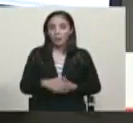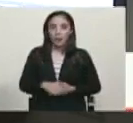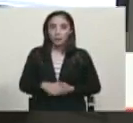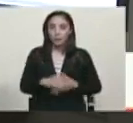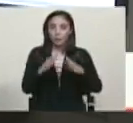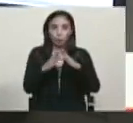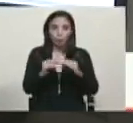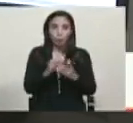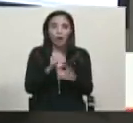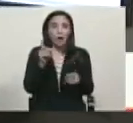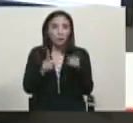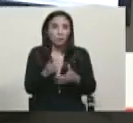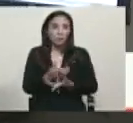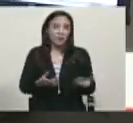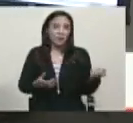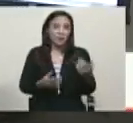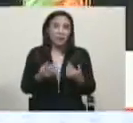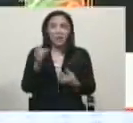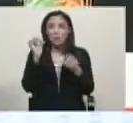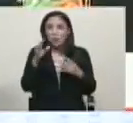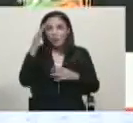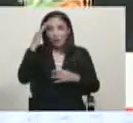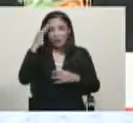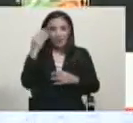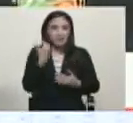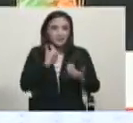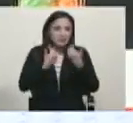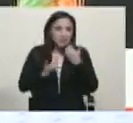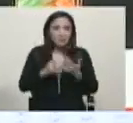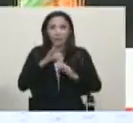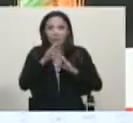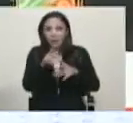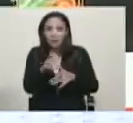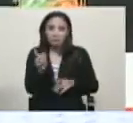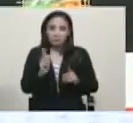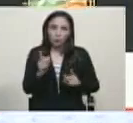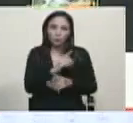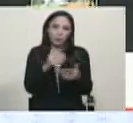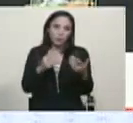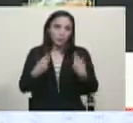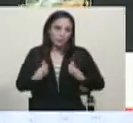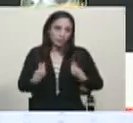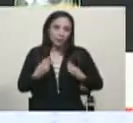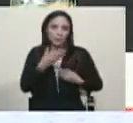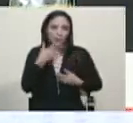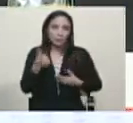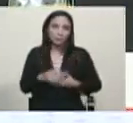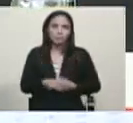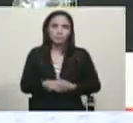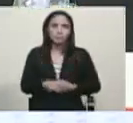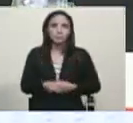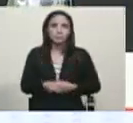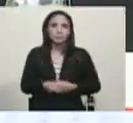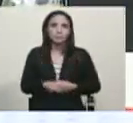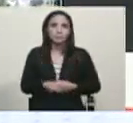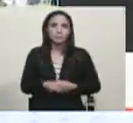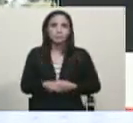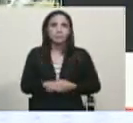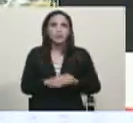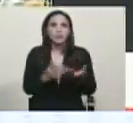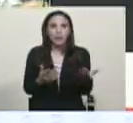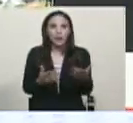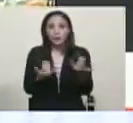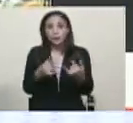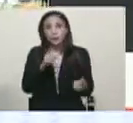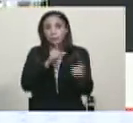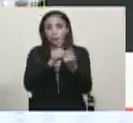efectos secundarios disminuyen para todo tipo de cáncer. Esperamos y contamos de ahora en adelante con 70,